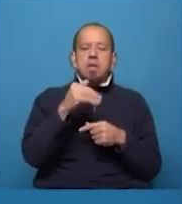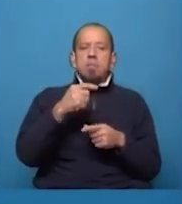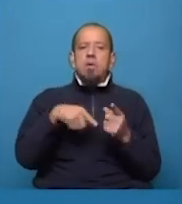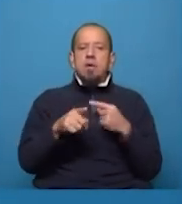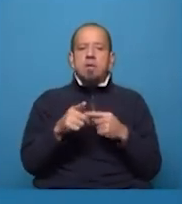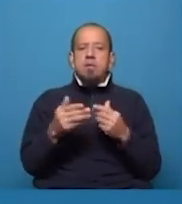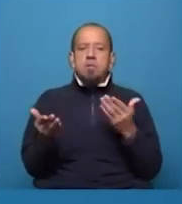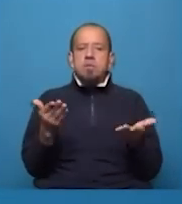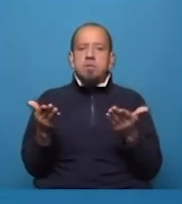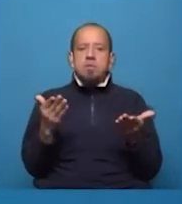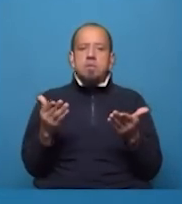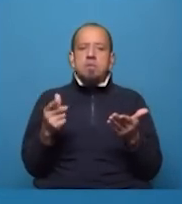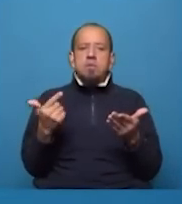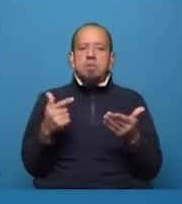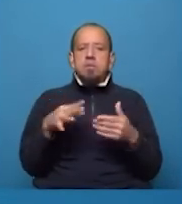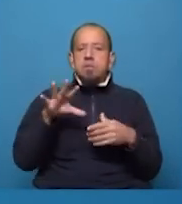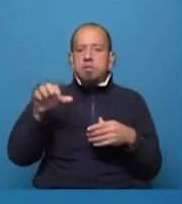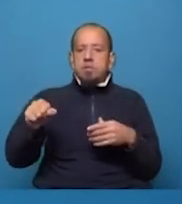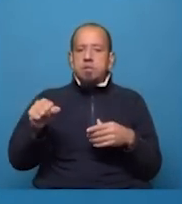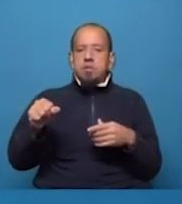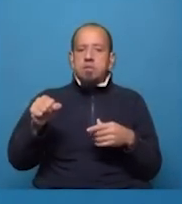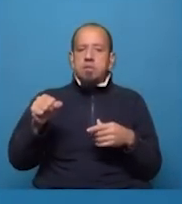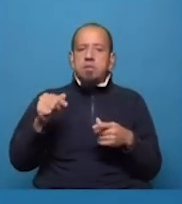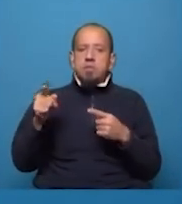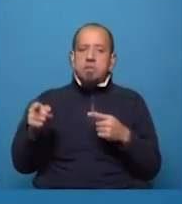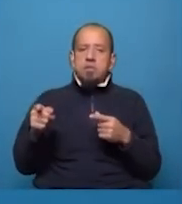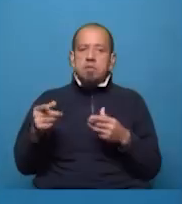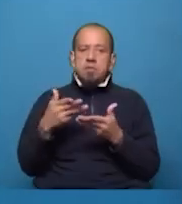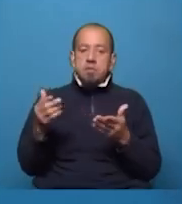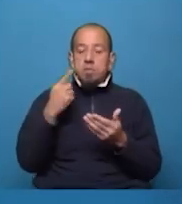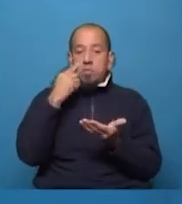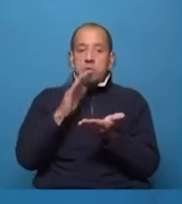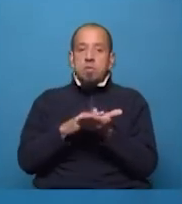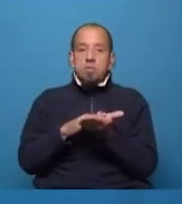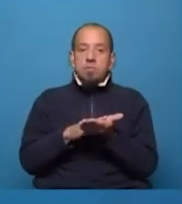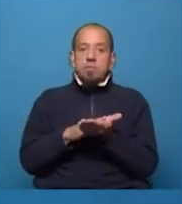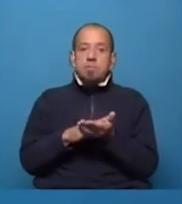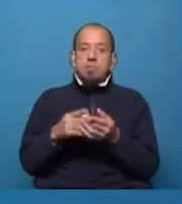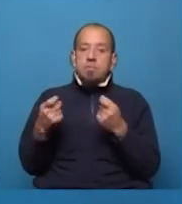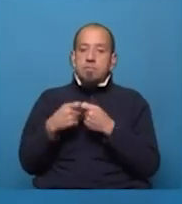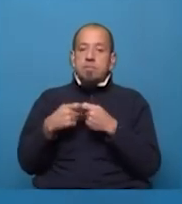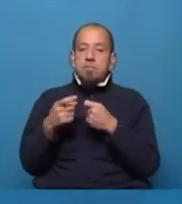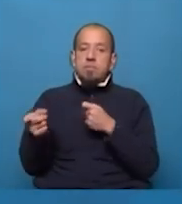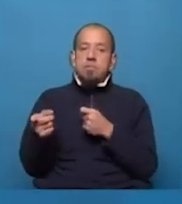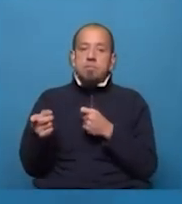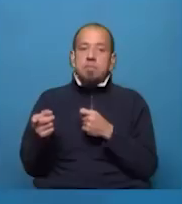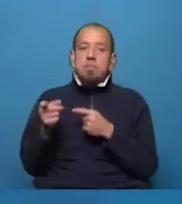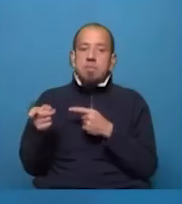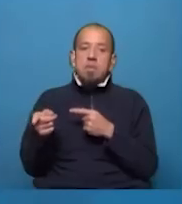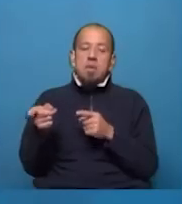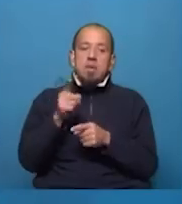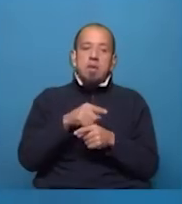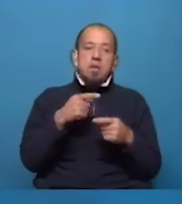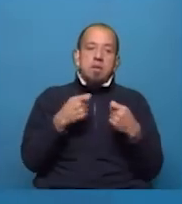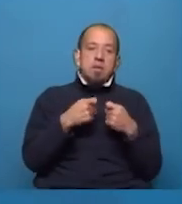O sea que si agarraba se descubrías que esto era de ellos descubriría probabas que la sociedad de ellos después tenías que probar que esta otra